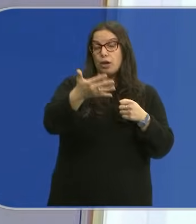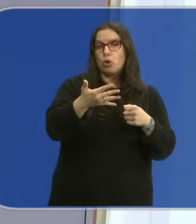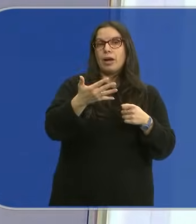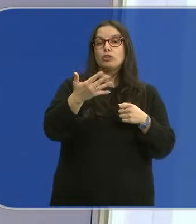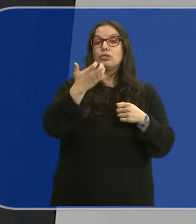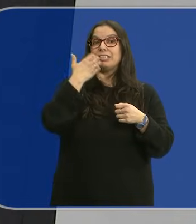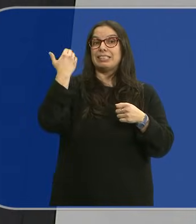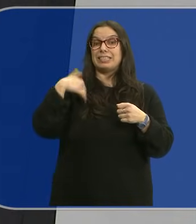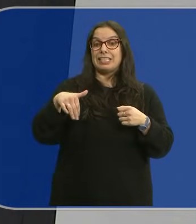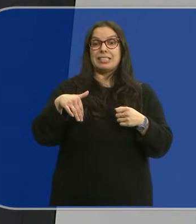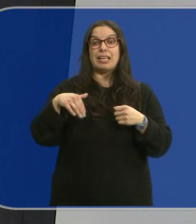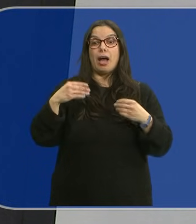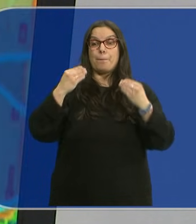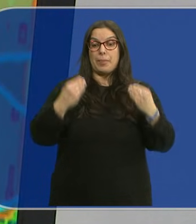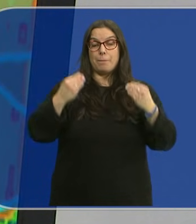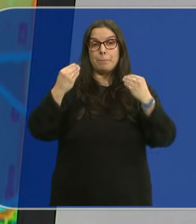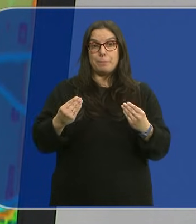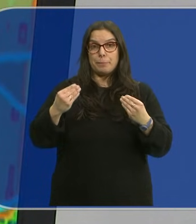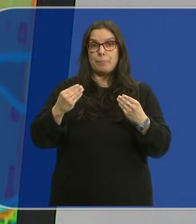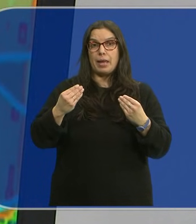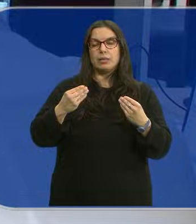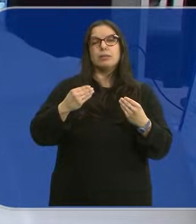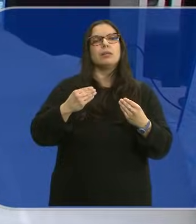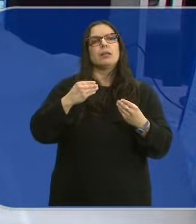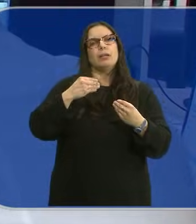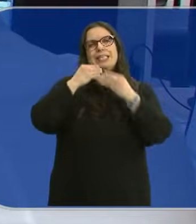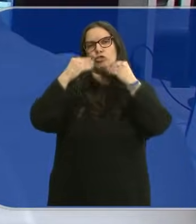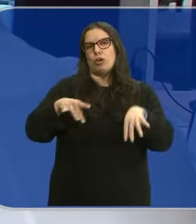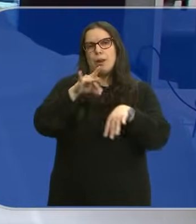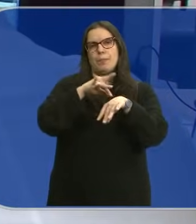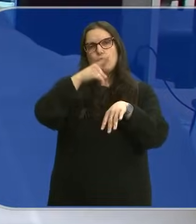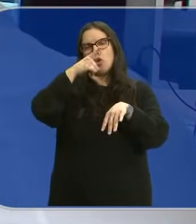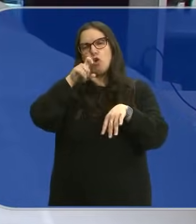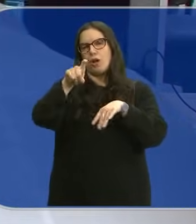remisión completa, los expacientes ya no son recordados por su historial médico.